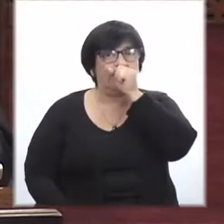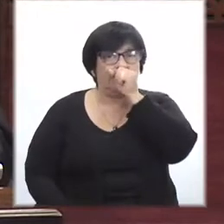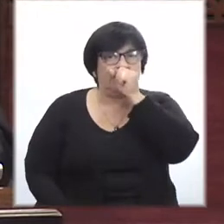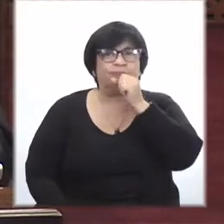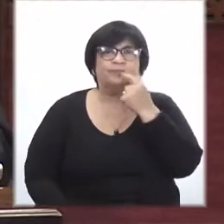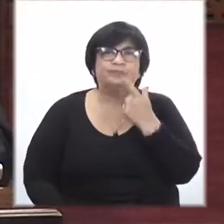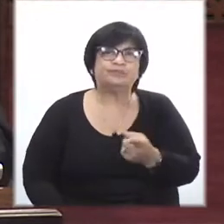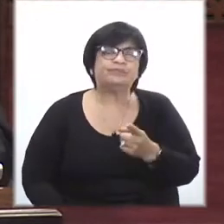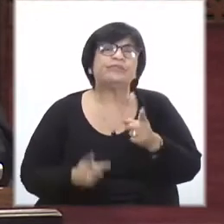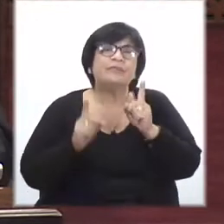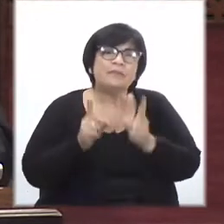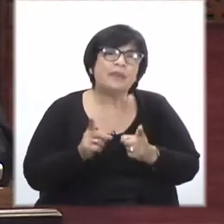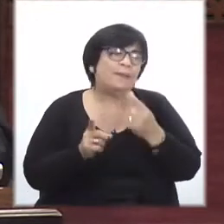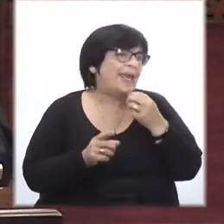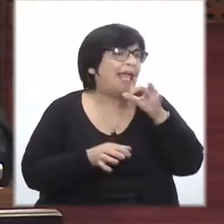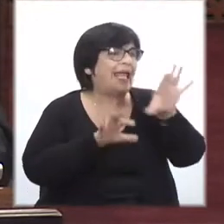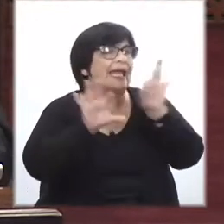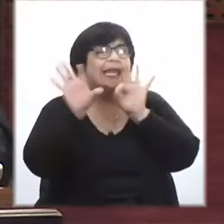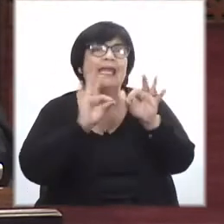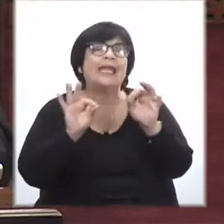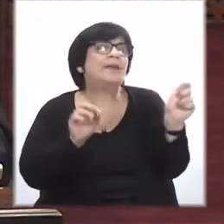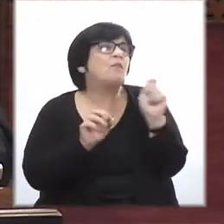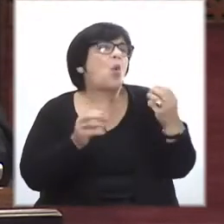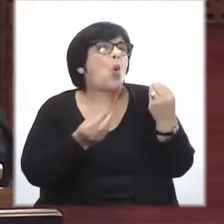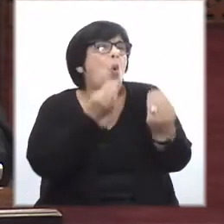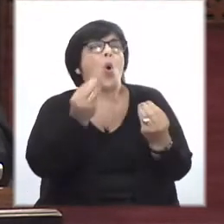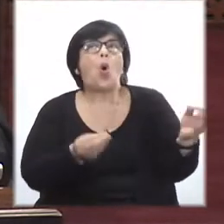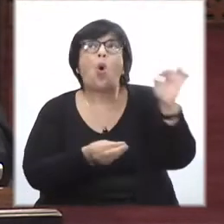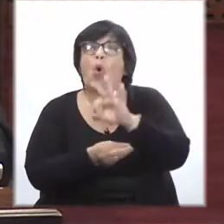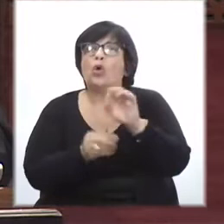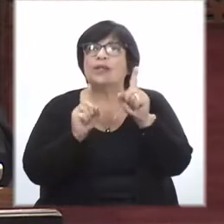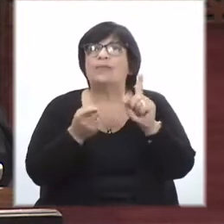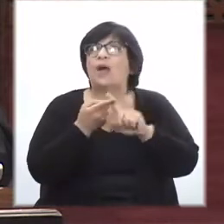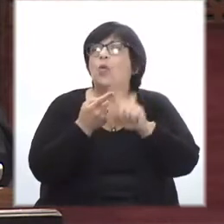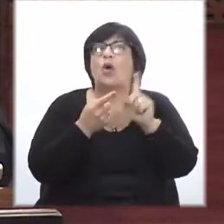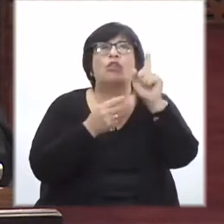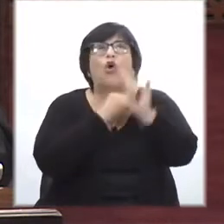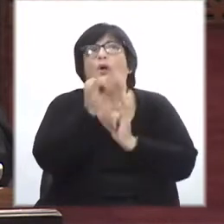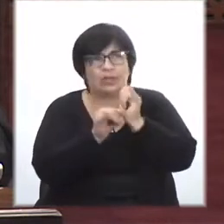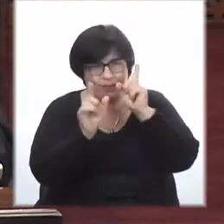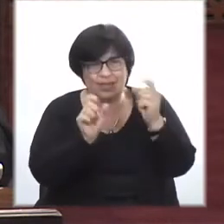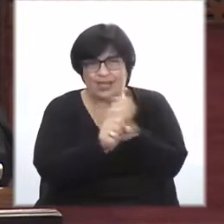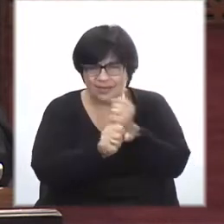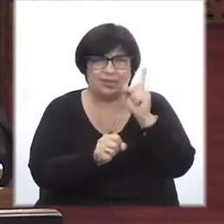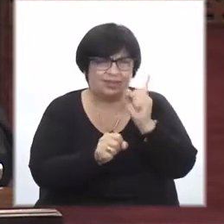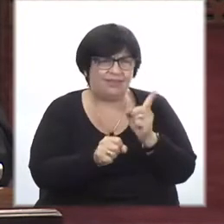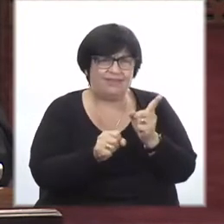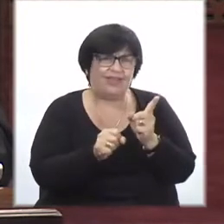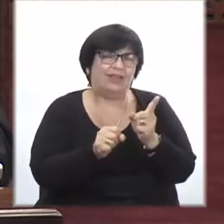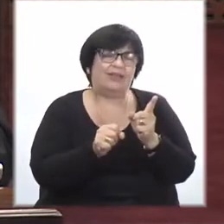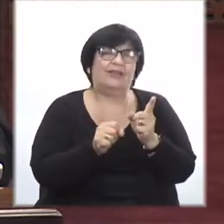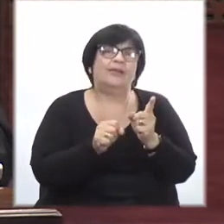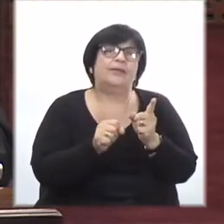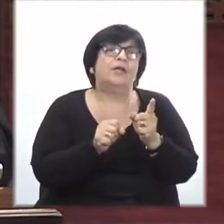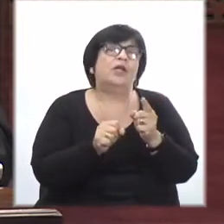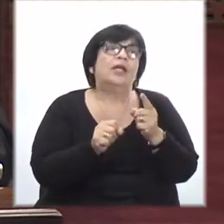venias para designar a los titulares de determinados cargos públicos o bien la aprobación de un tratado internacional. Contra lo indicado en las observaciones del